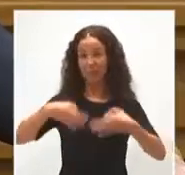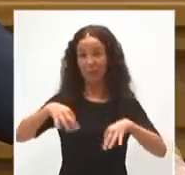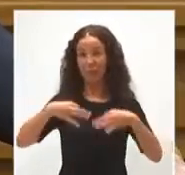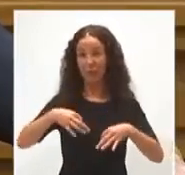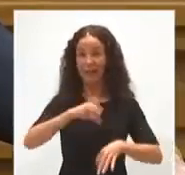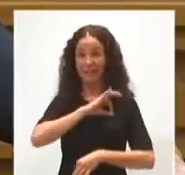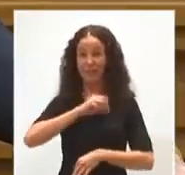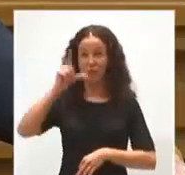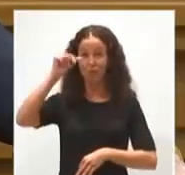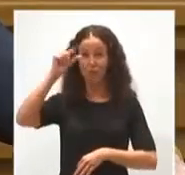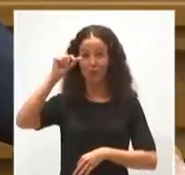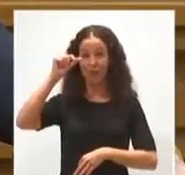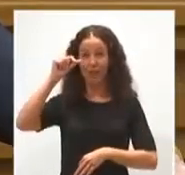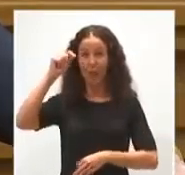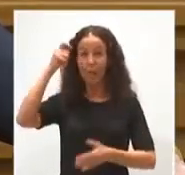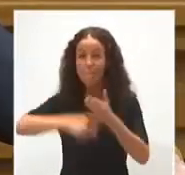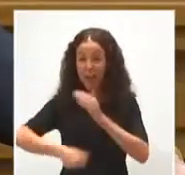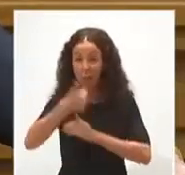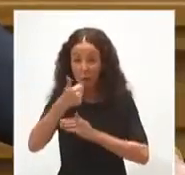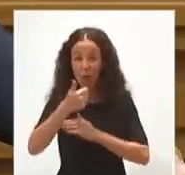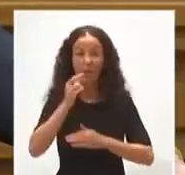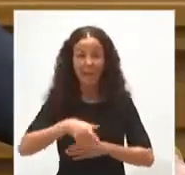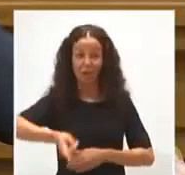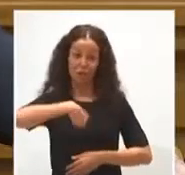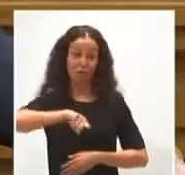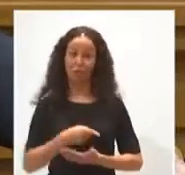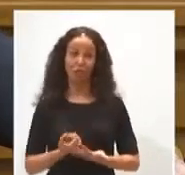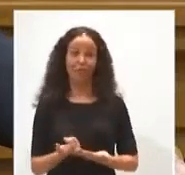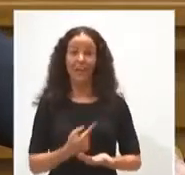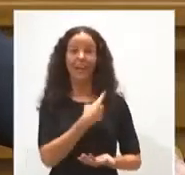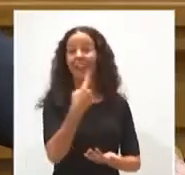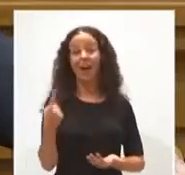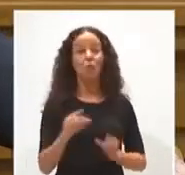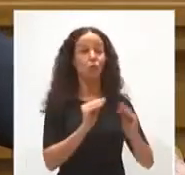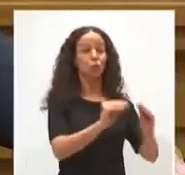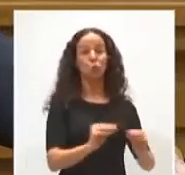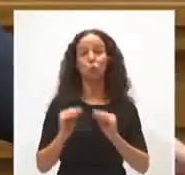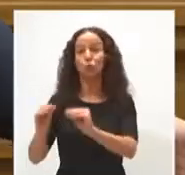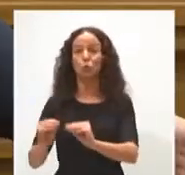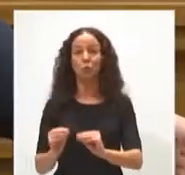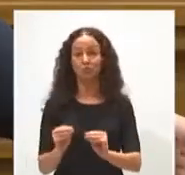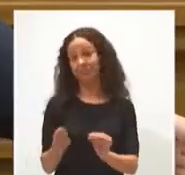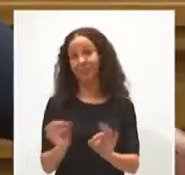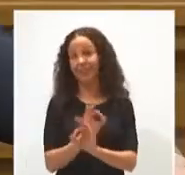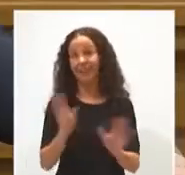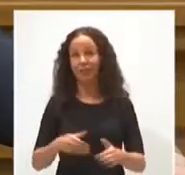sabemos todos que los más duros son los nuestros los nuestros cada uno de los suyos desde luego